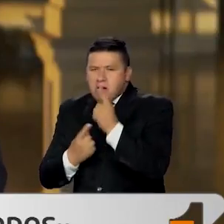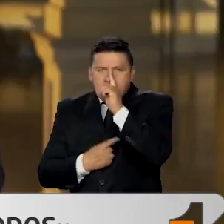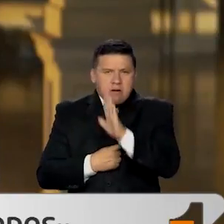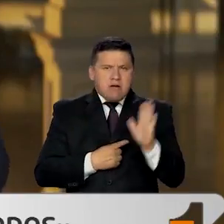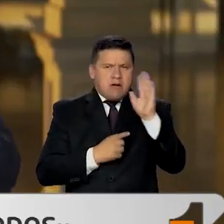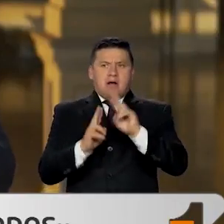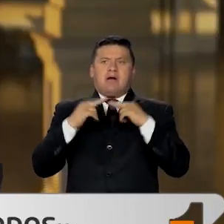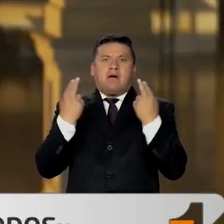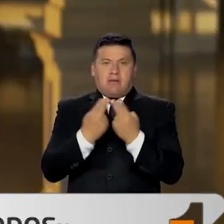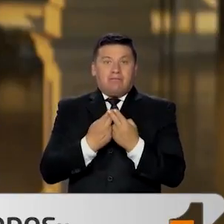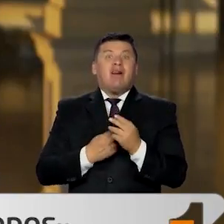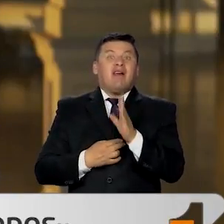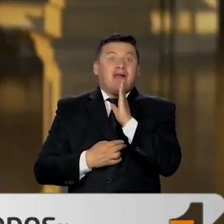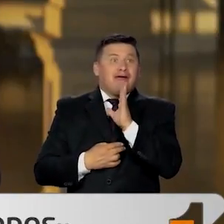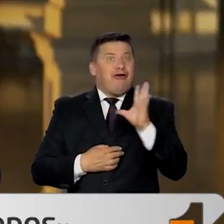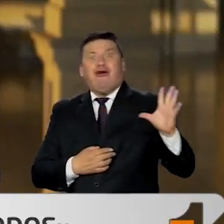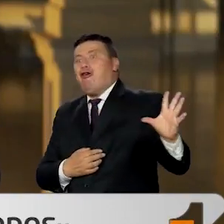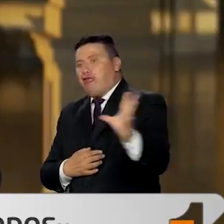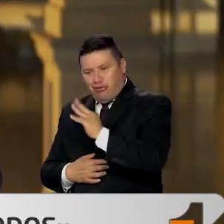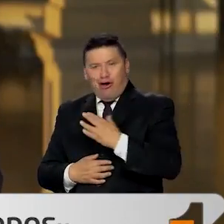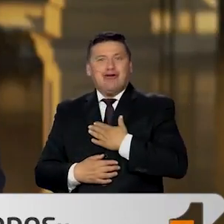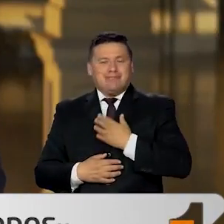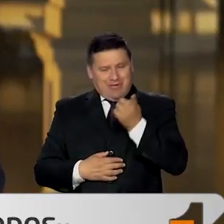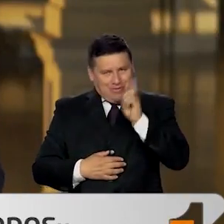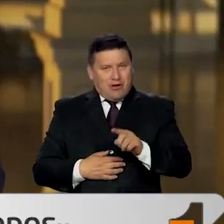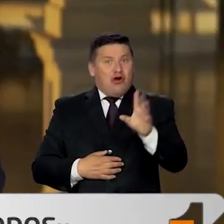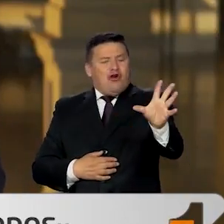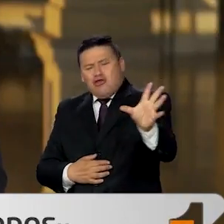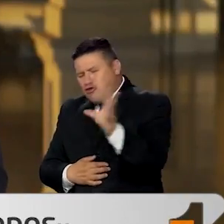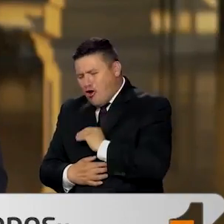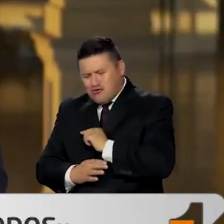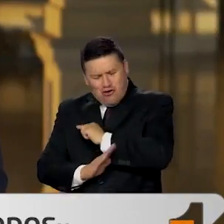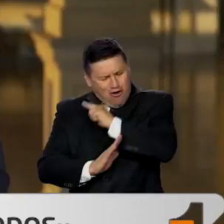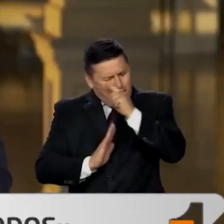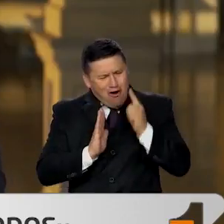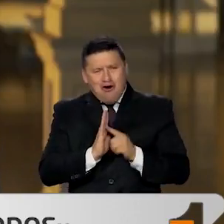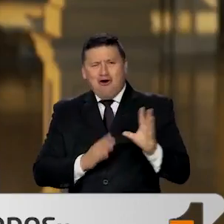recalcó que los colombianos pueden tener la certeza de que todos los días está